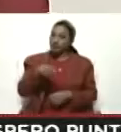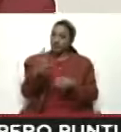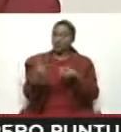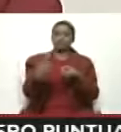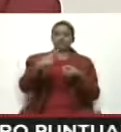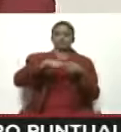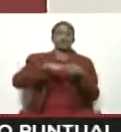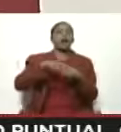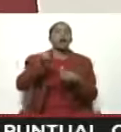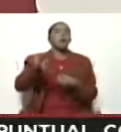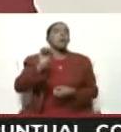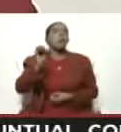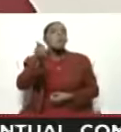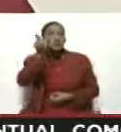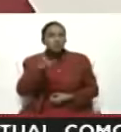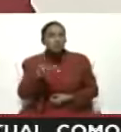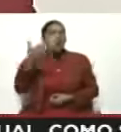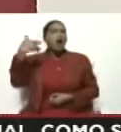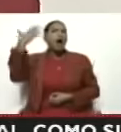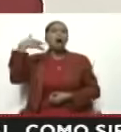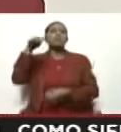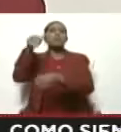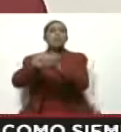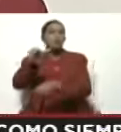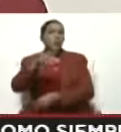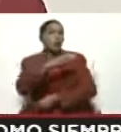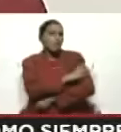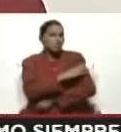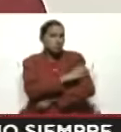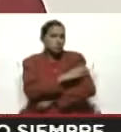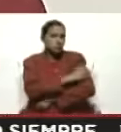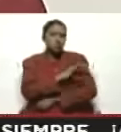por la oposición, que sea un abstencionista